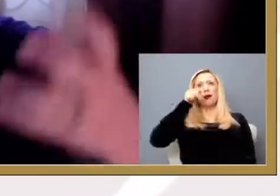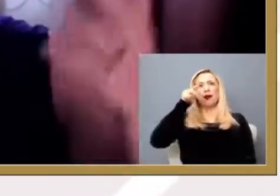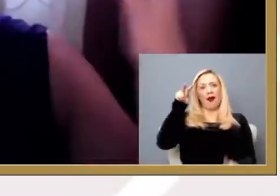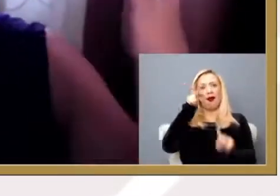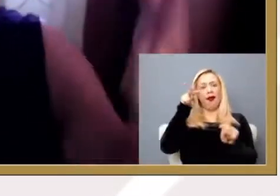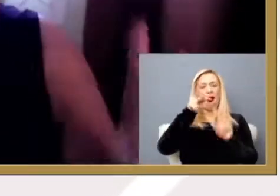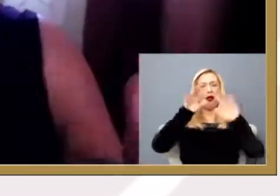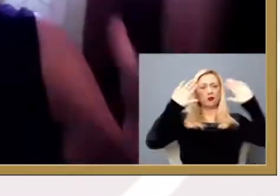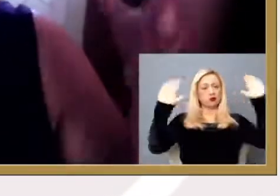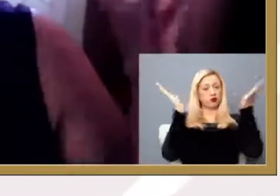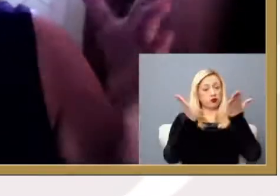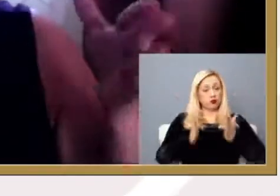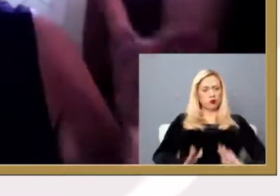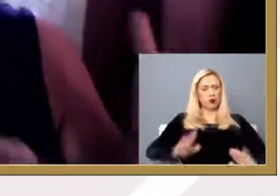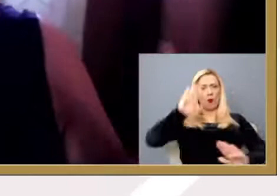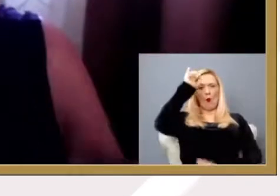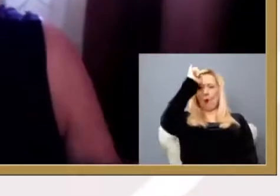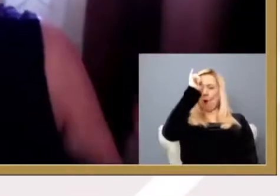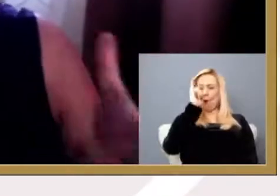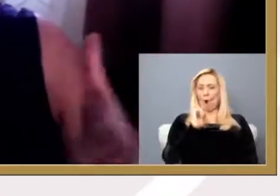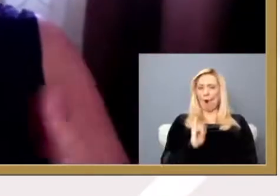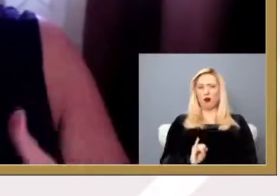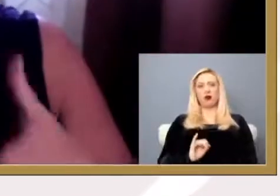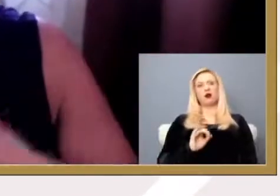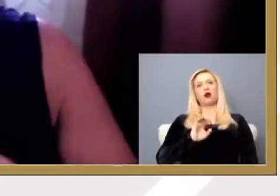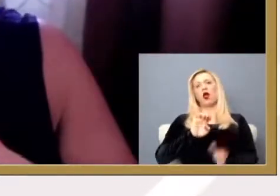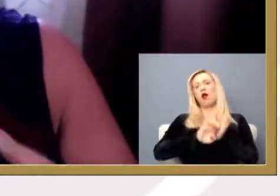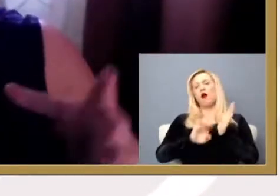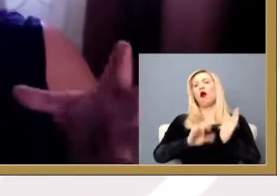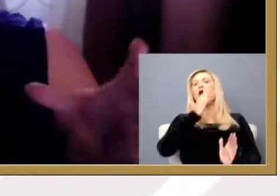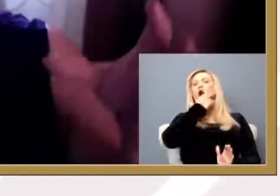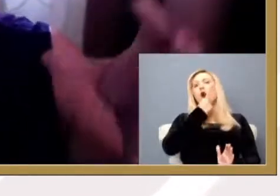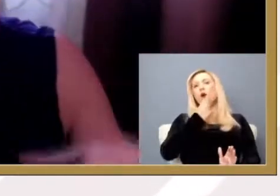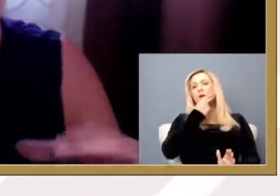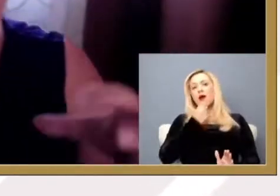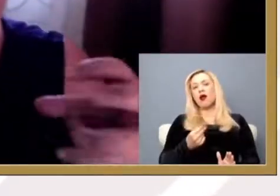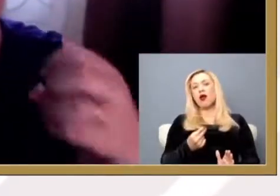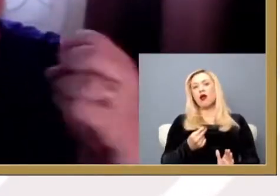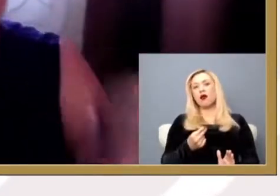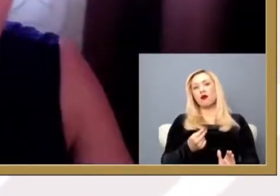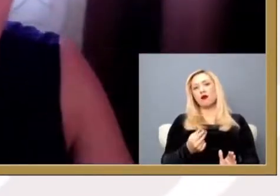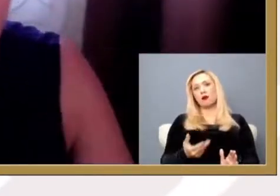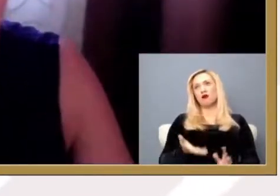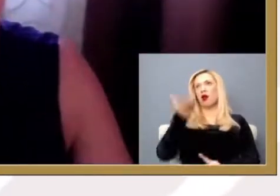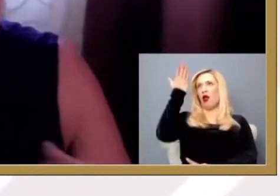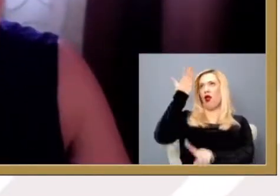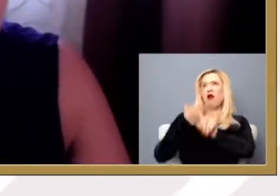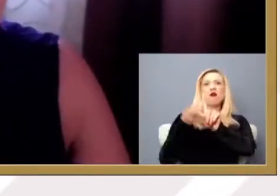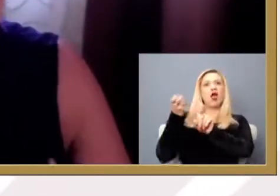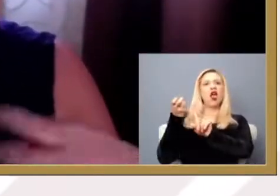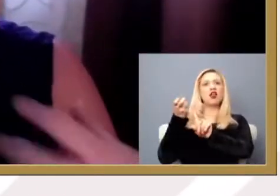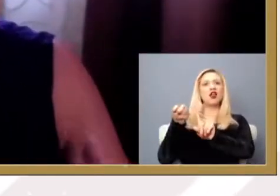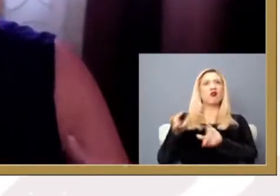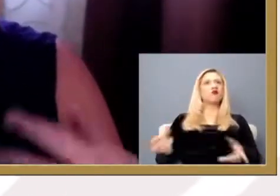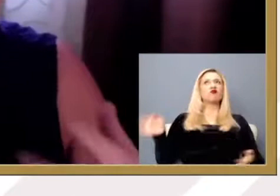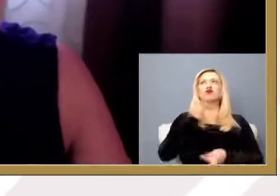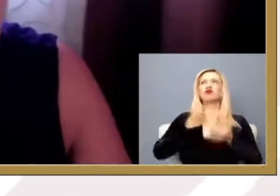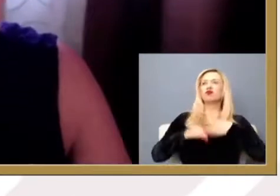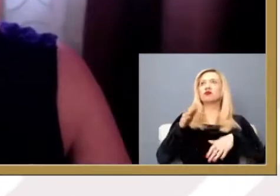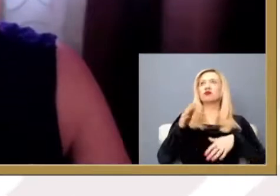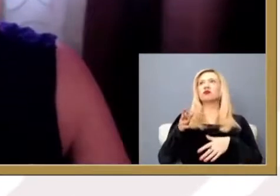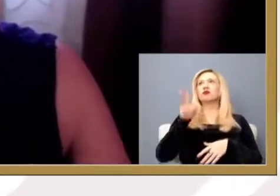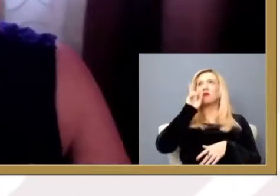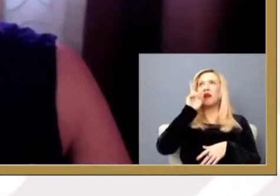cuerpo específico, que puede ser el cuerpo de un hombre delgado, etcétera, que sirve, que es el sujeto del capitalismo, es el sujeto que